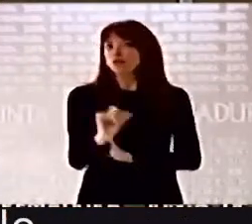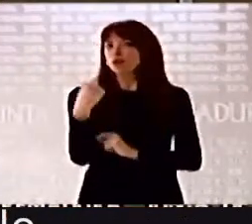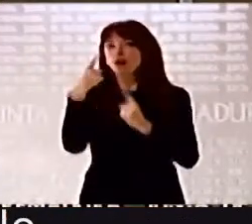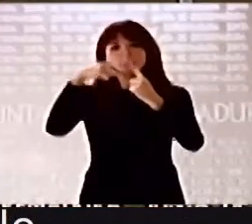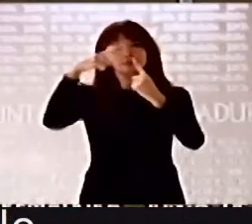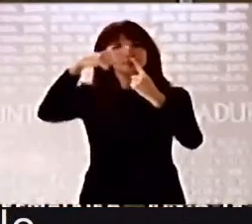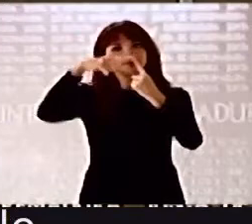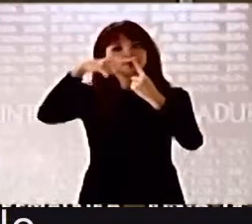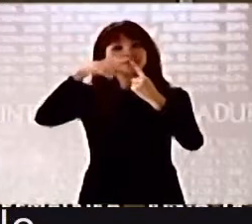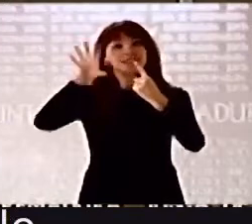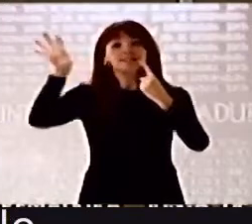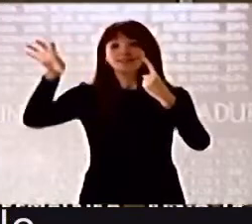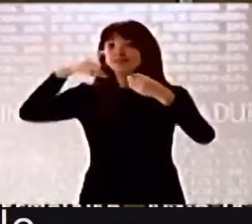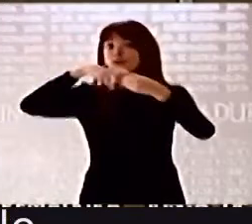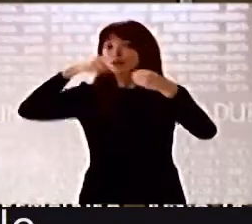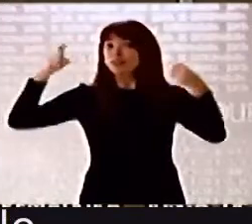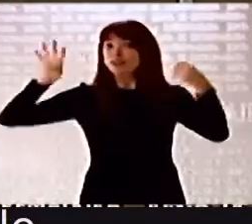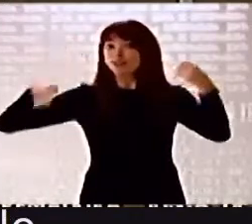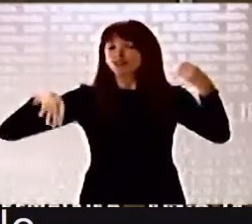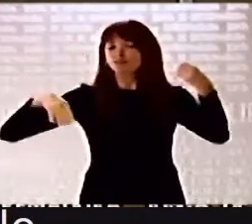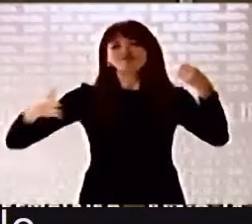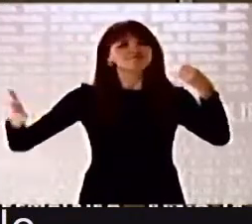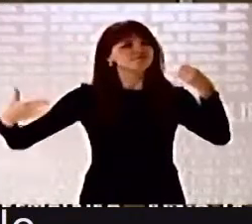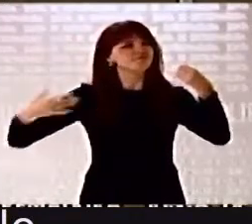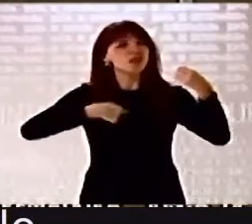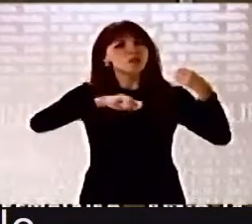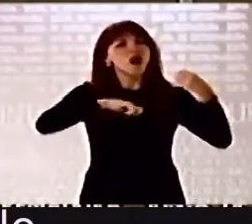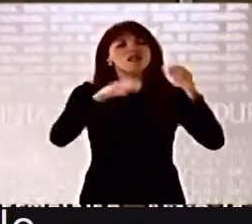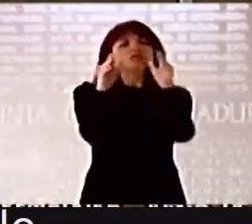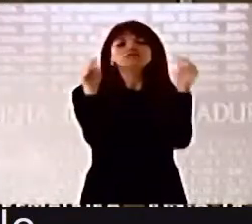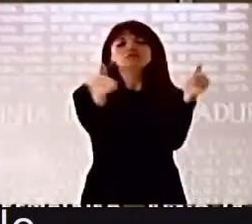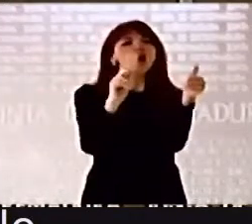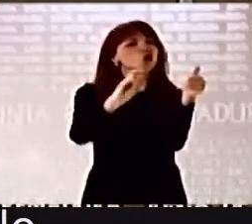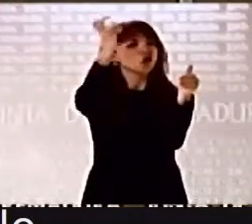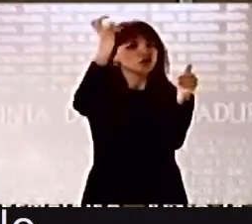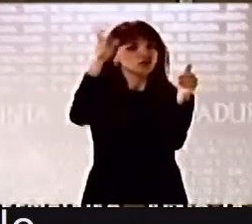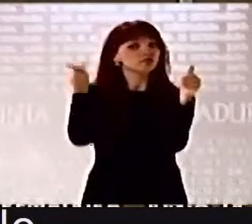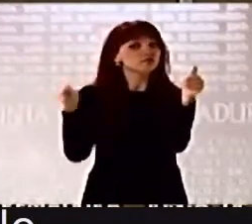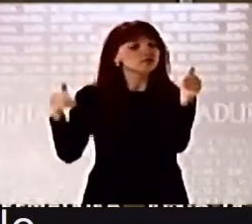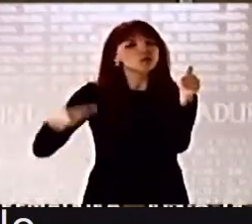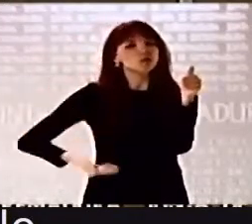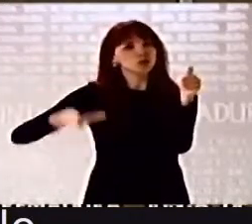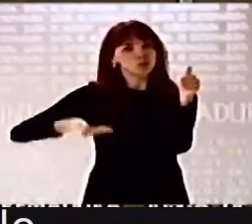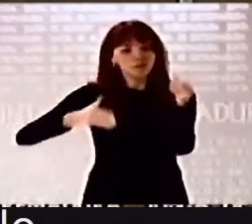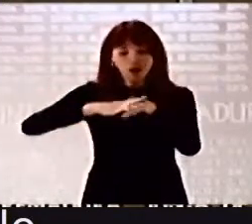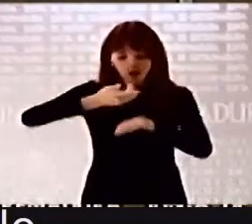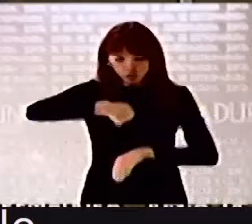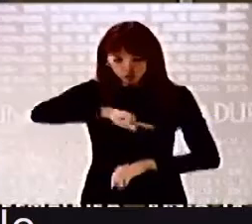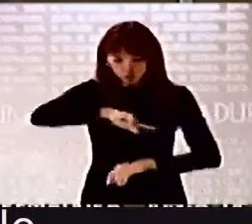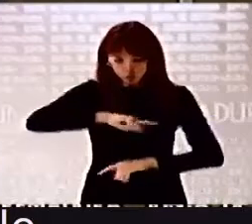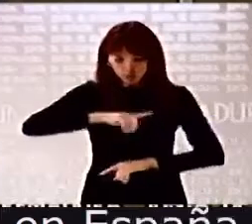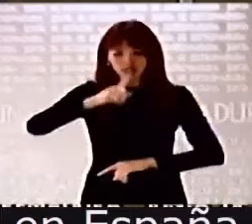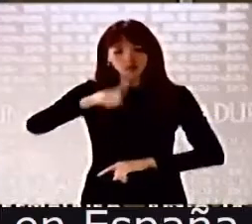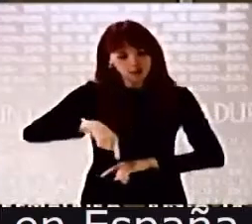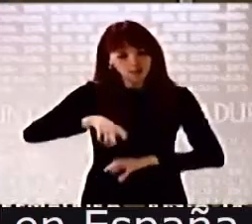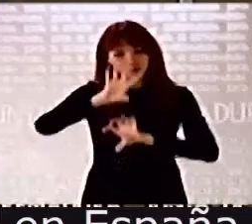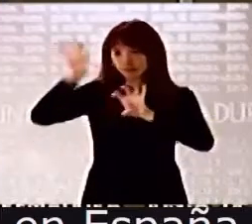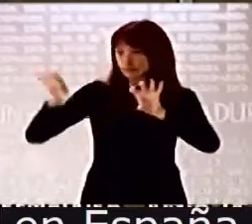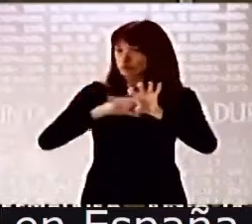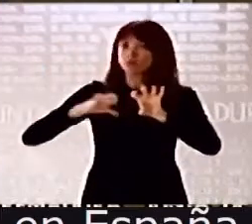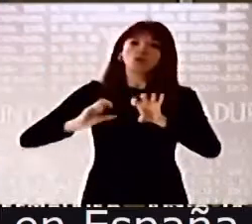el independentismo sea irrelevante en España. Eso debería ser lo esencial para nosotros y para los demás.